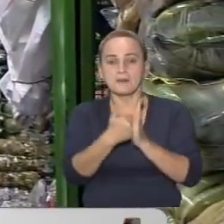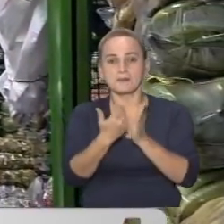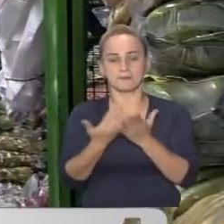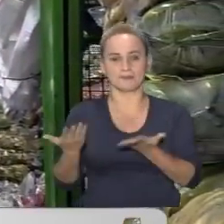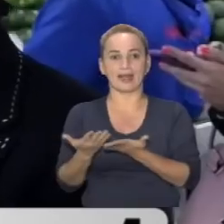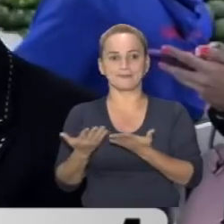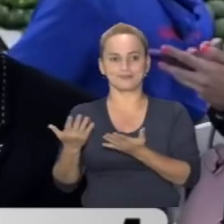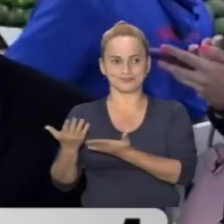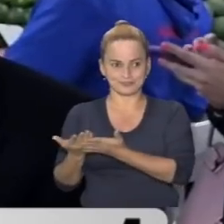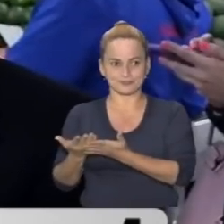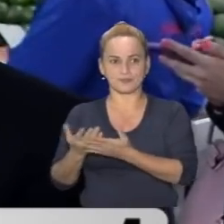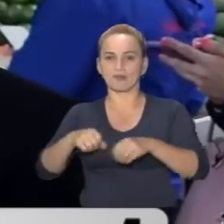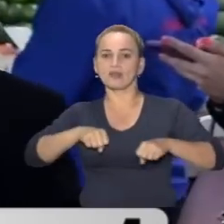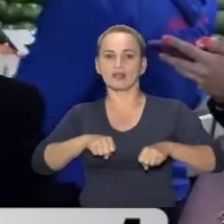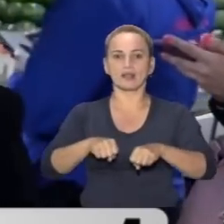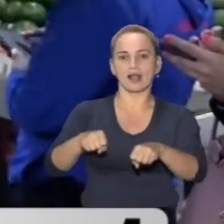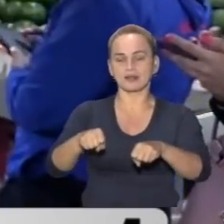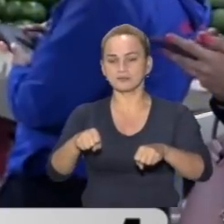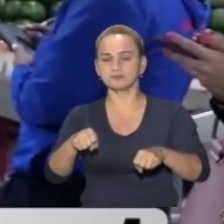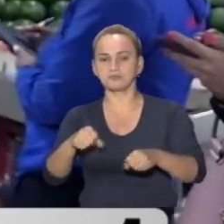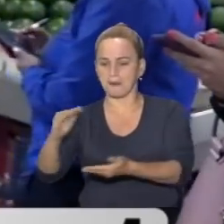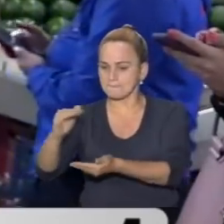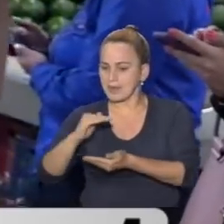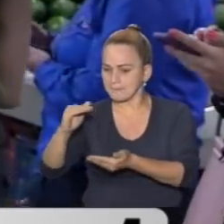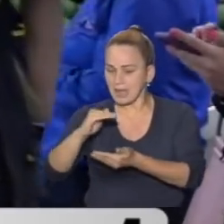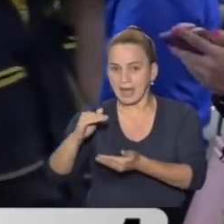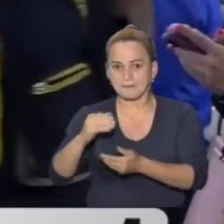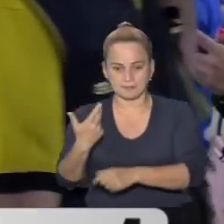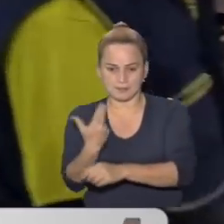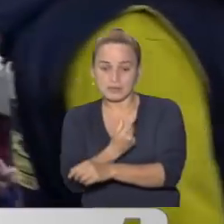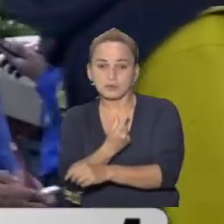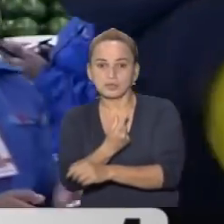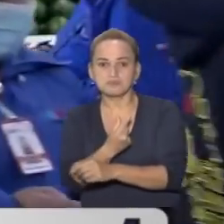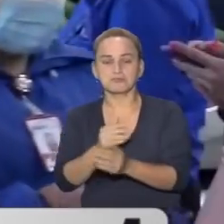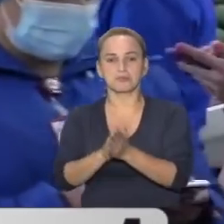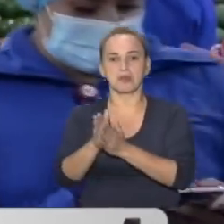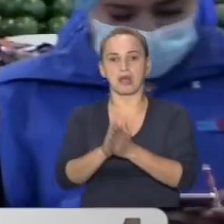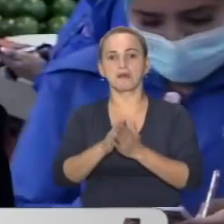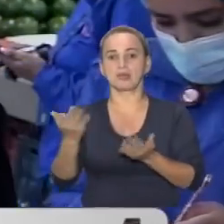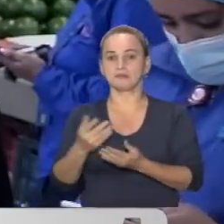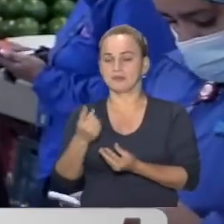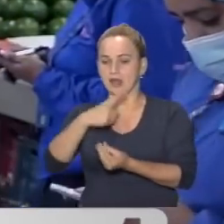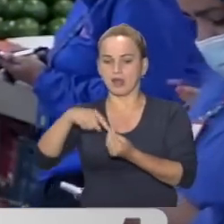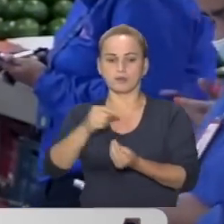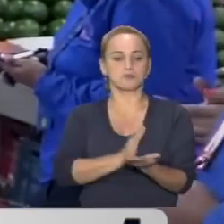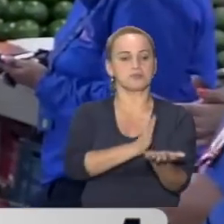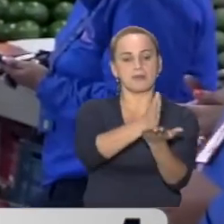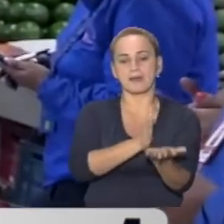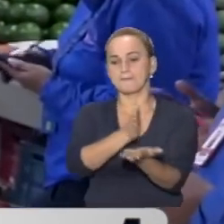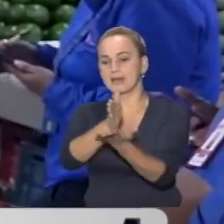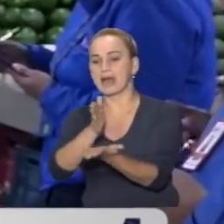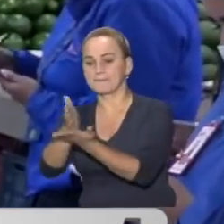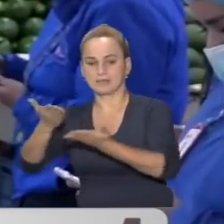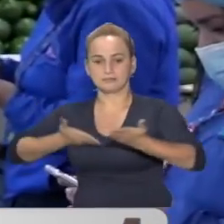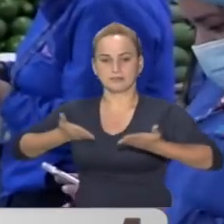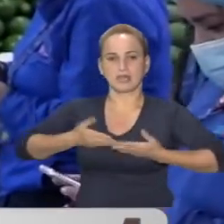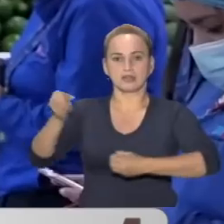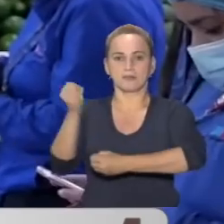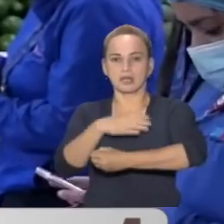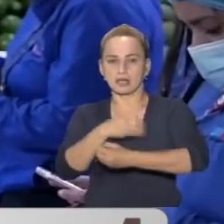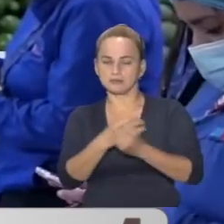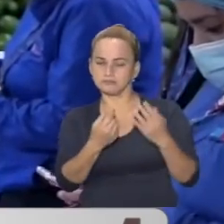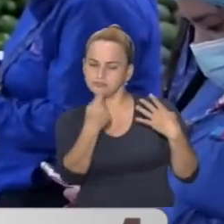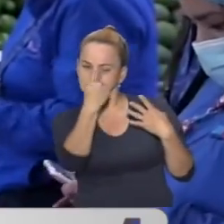estos carritos, bajamos las vacunas, todos los insumos y el personal se está desplazando por toda la plaza de mercado. Hicimos un